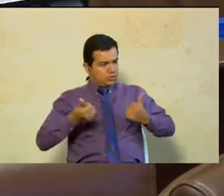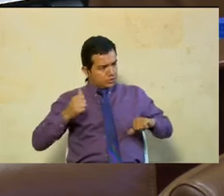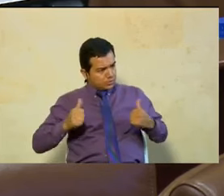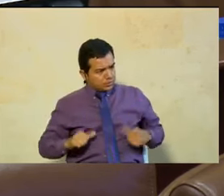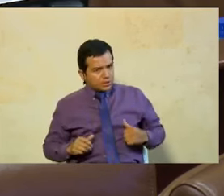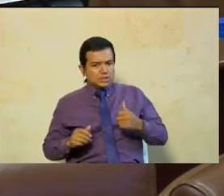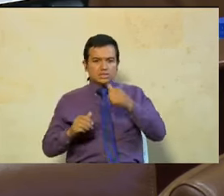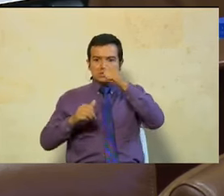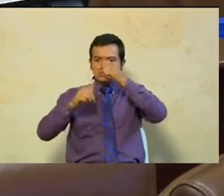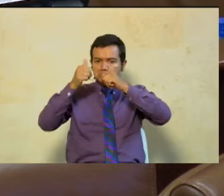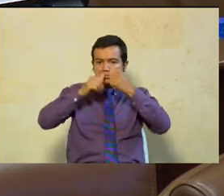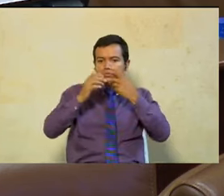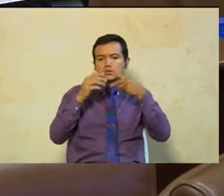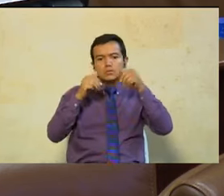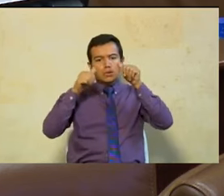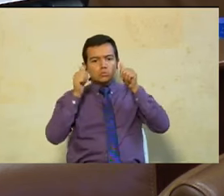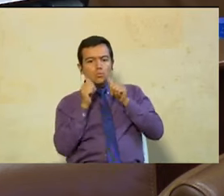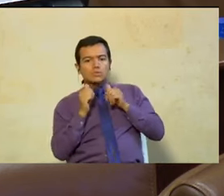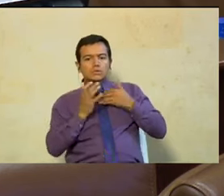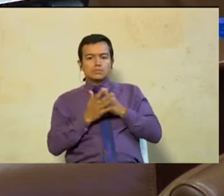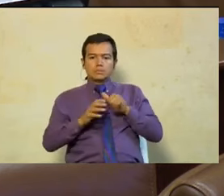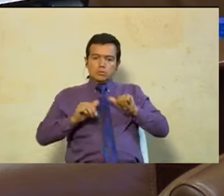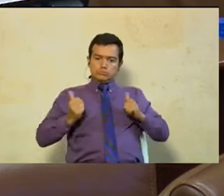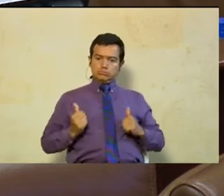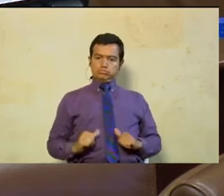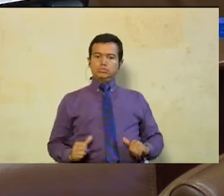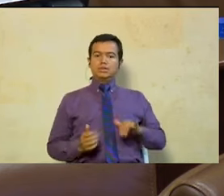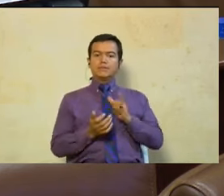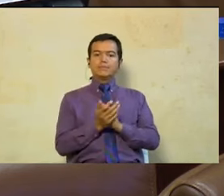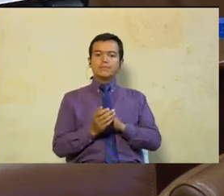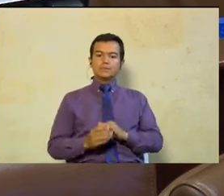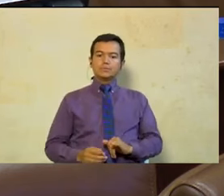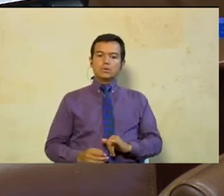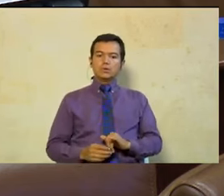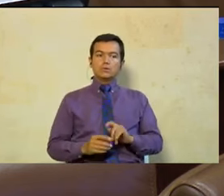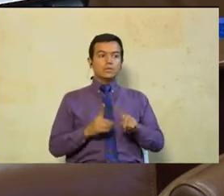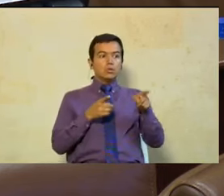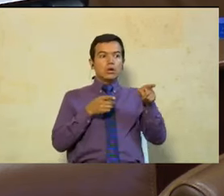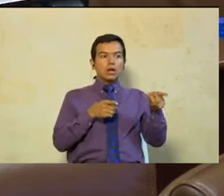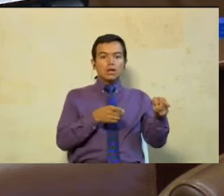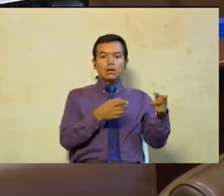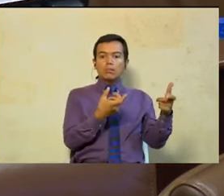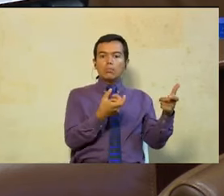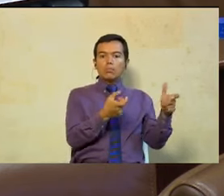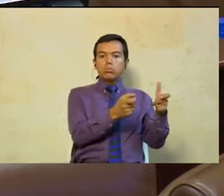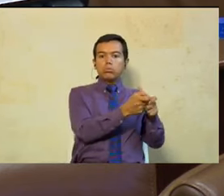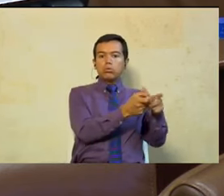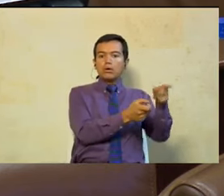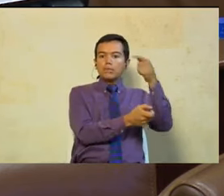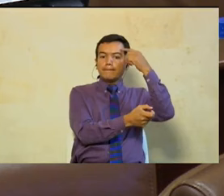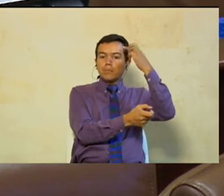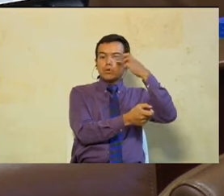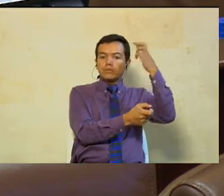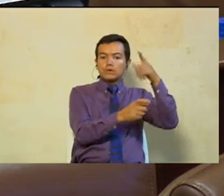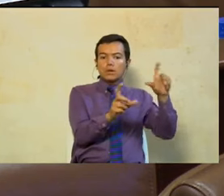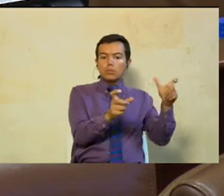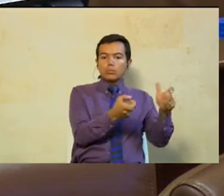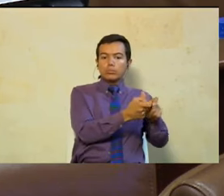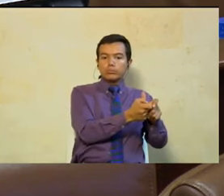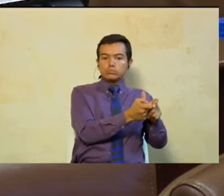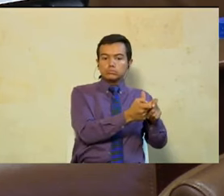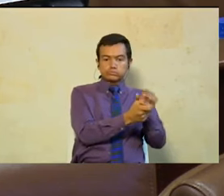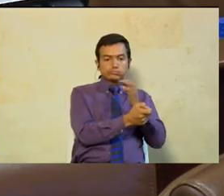reconstructivas o estéticas y cada vez hay menos profesionales para prestar este servicio flaco servicio le estaríamos